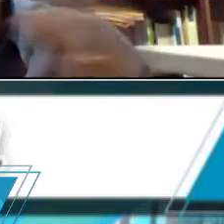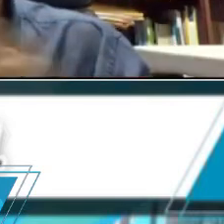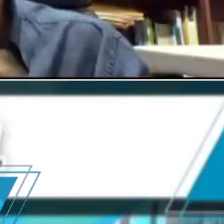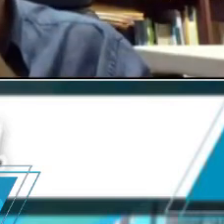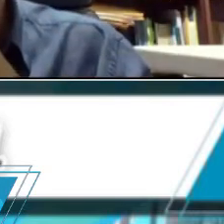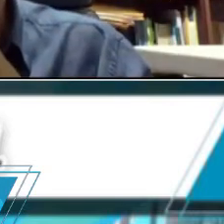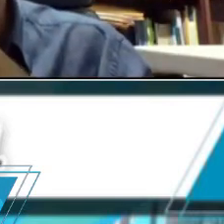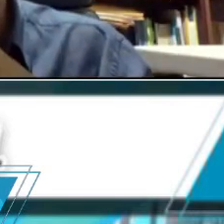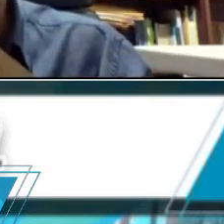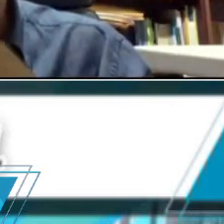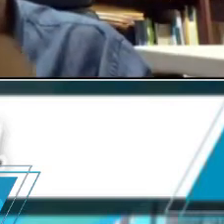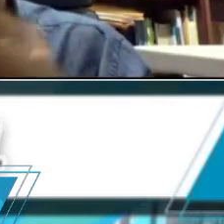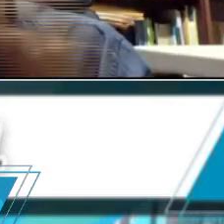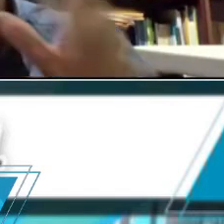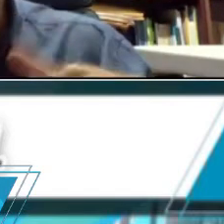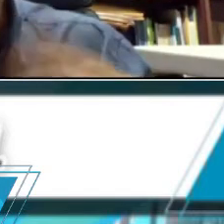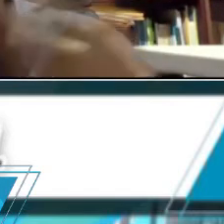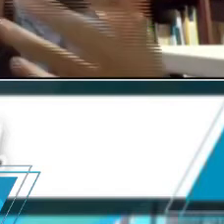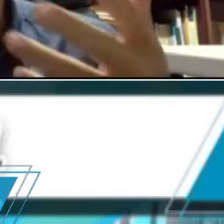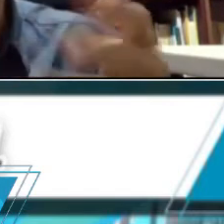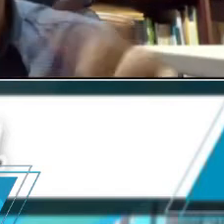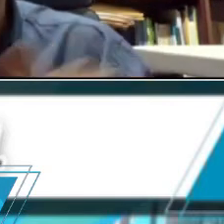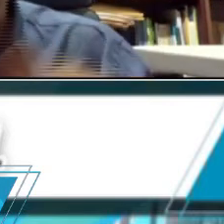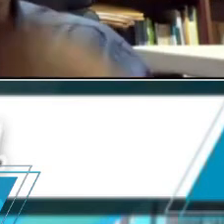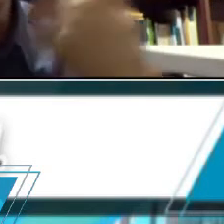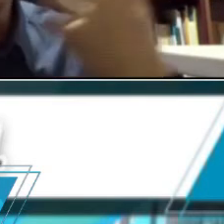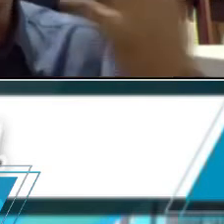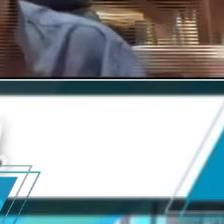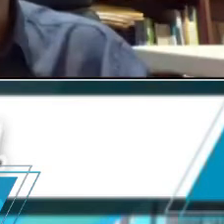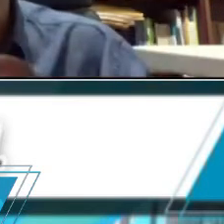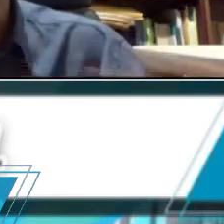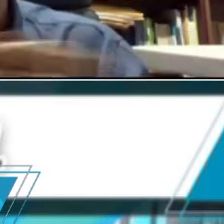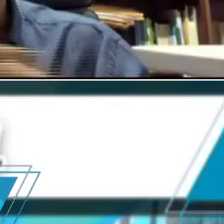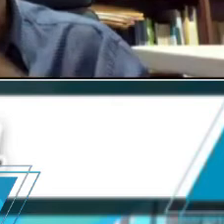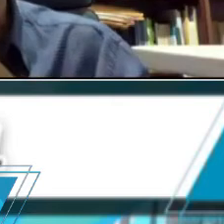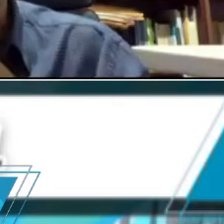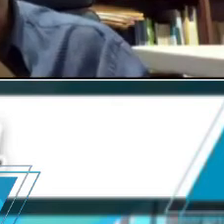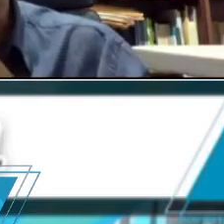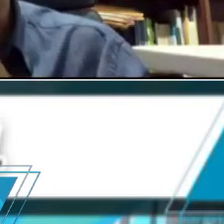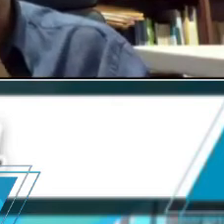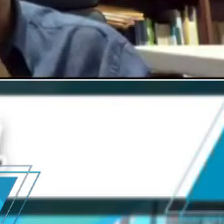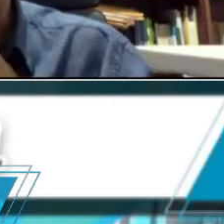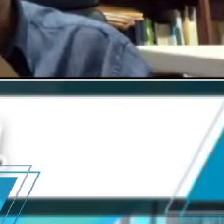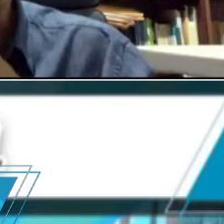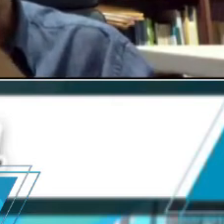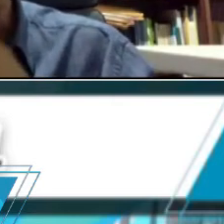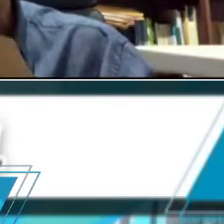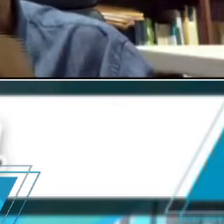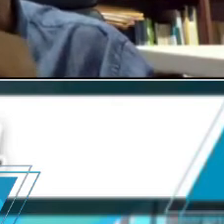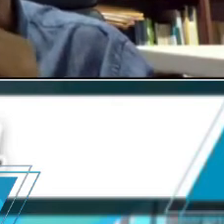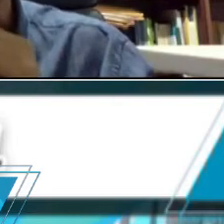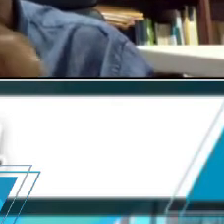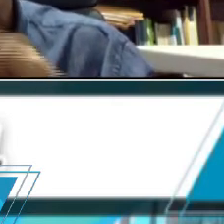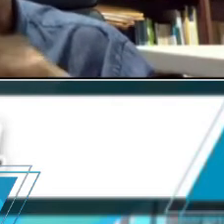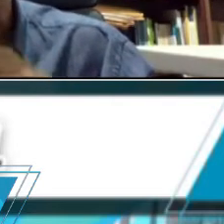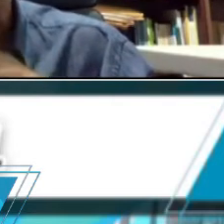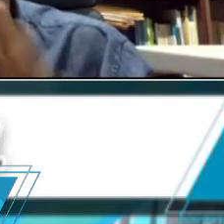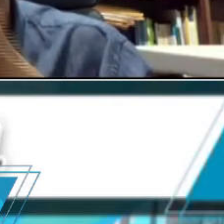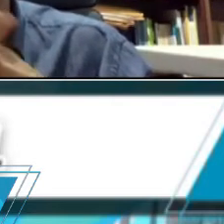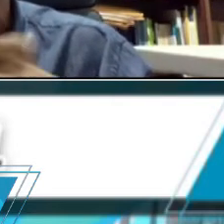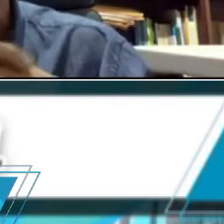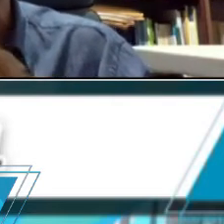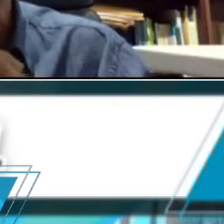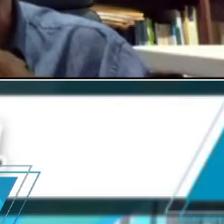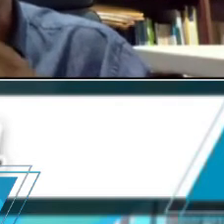van a cobrar ese 0.3 y igual se lo van a trasladar a sus afiliados, y eso para cualquier